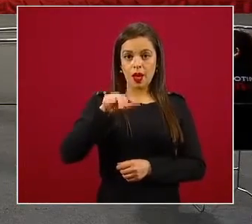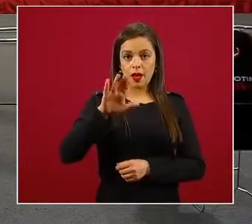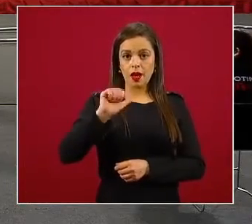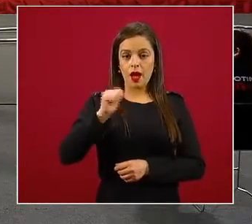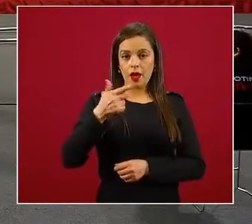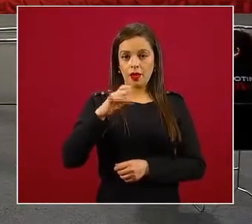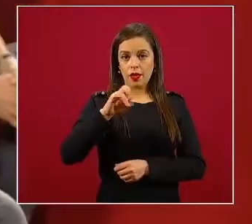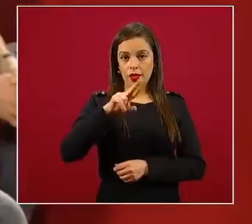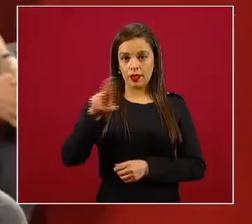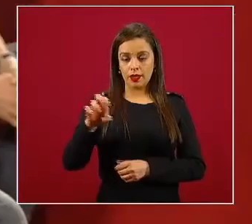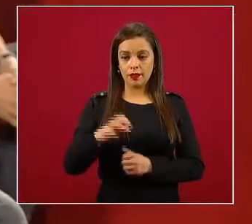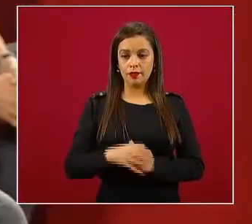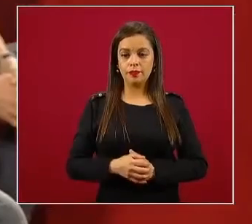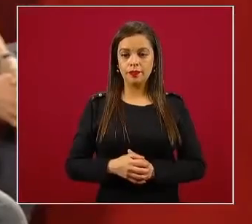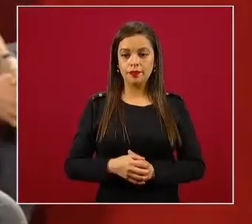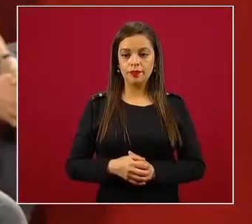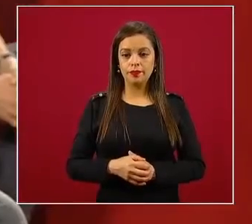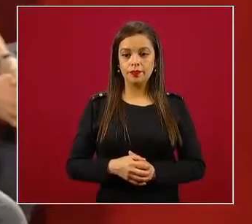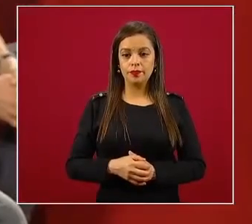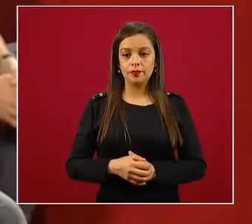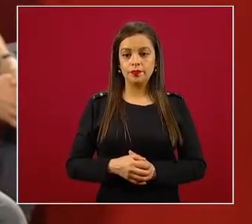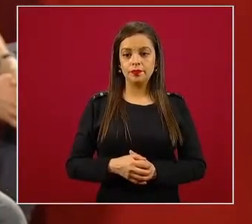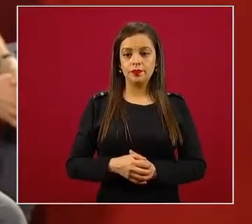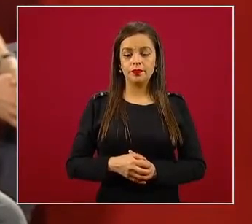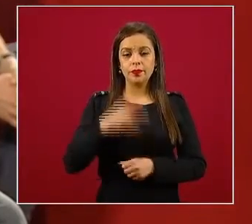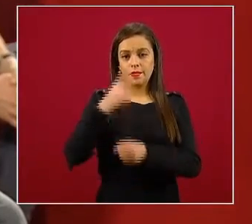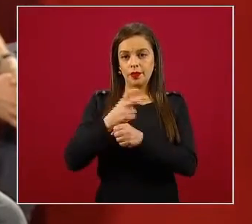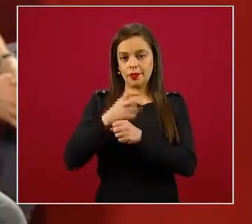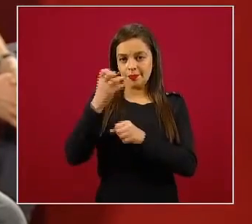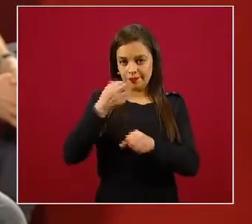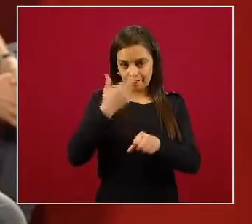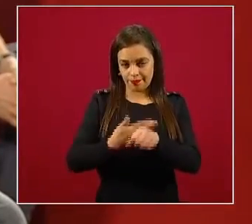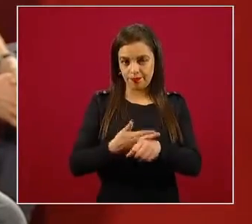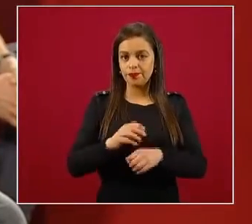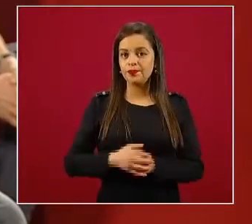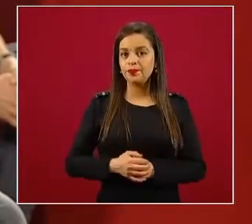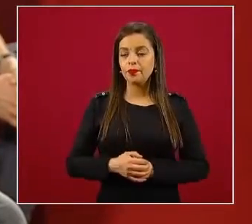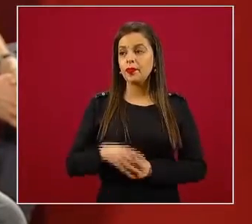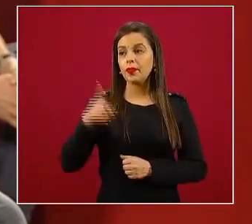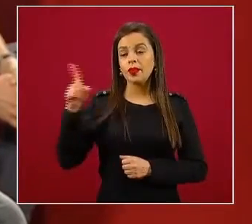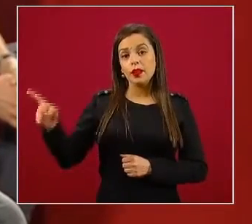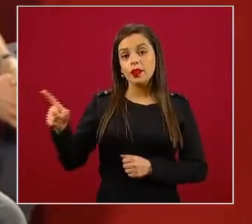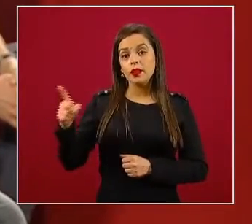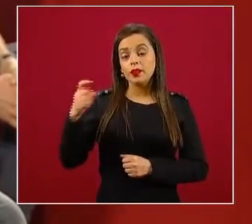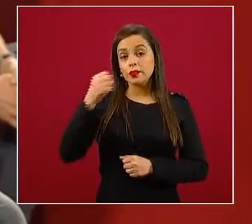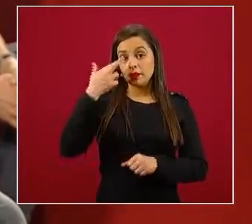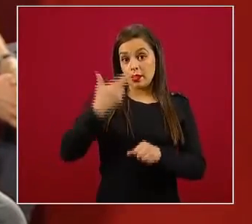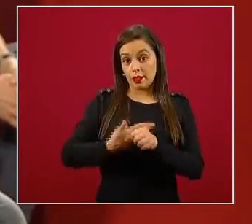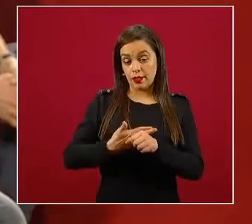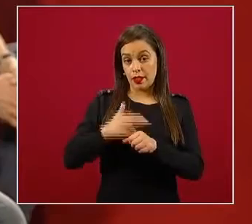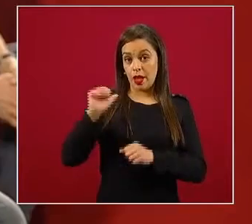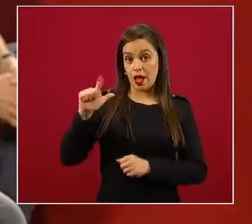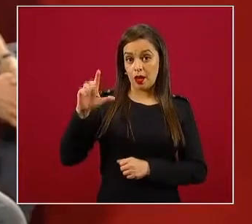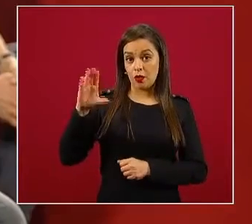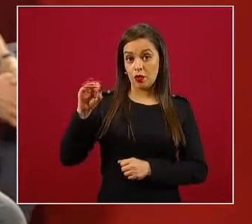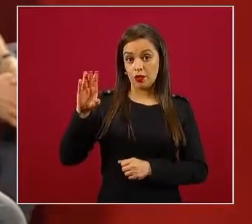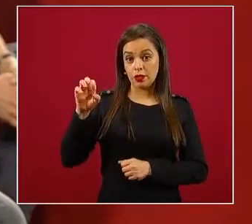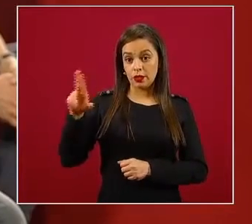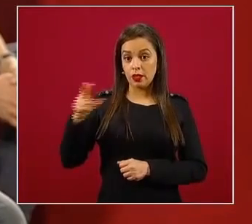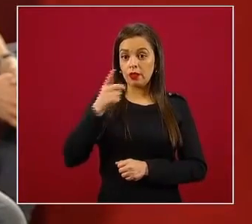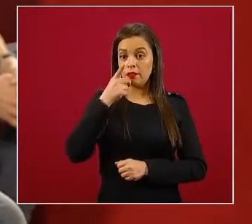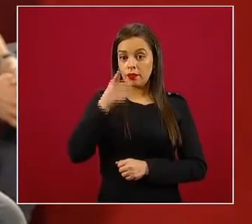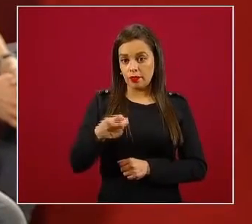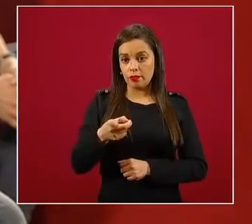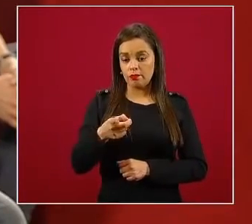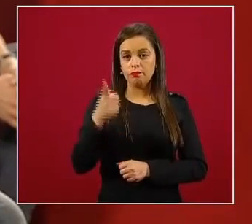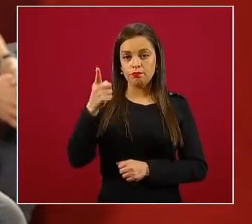TV. Subsecretario, el secretario de Salud, Jorge Alcocer, hace un rato pues reveló que tras los primeros